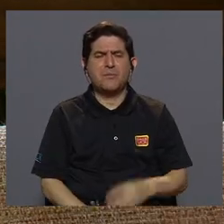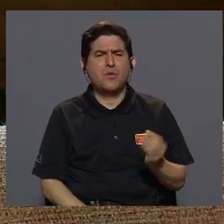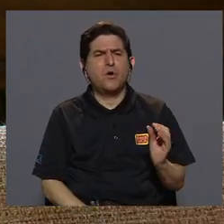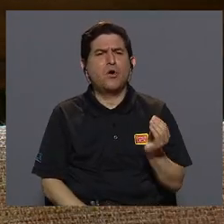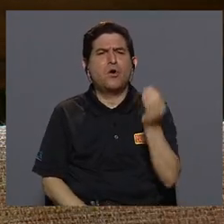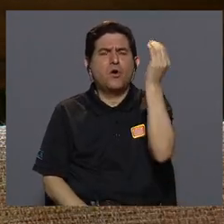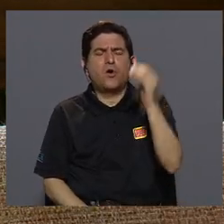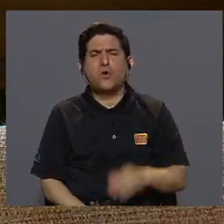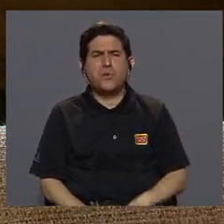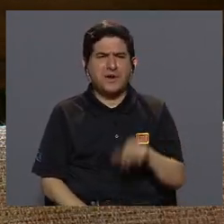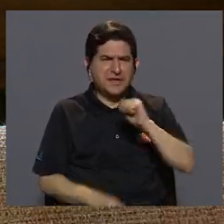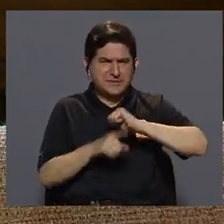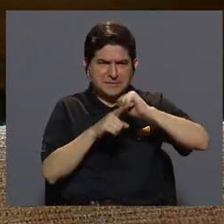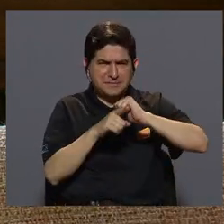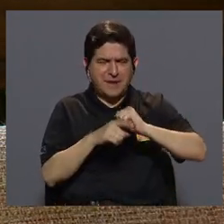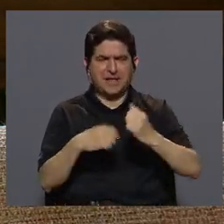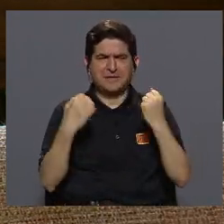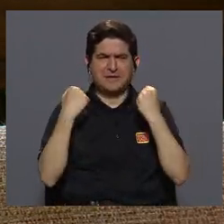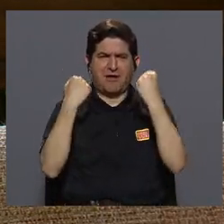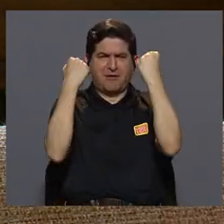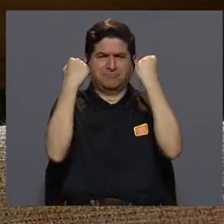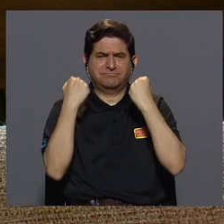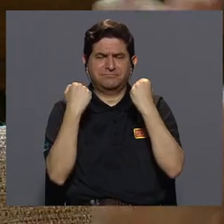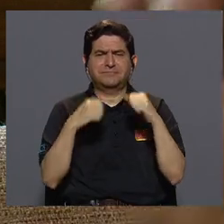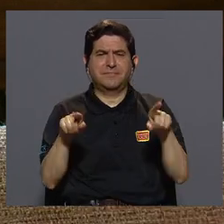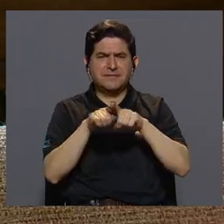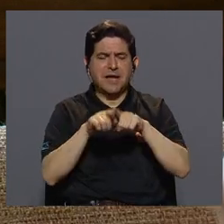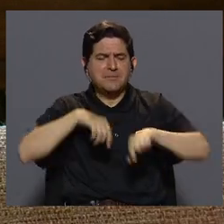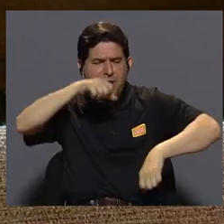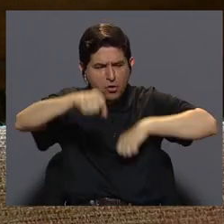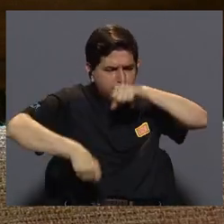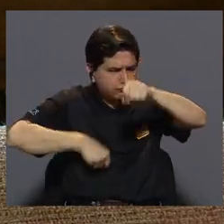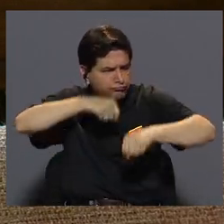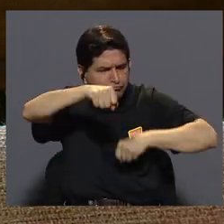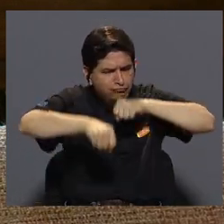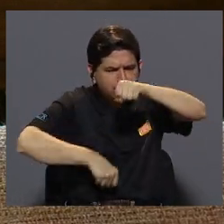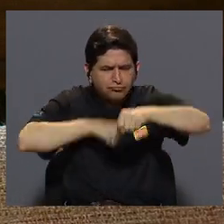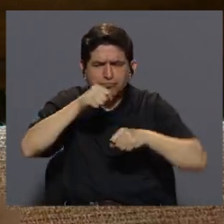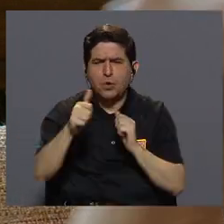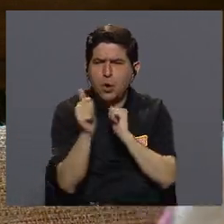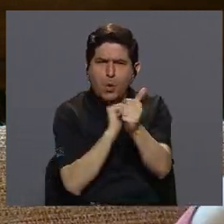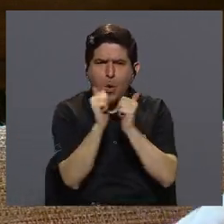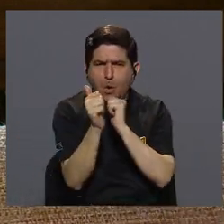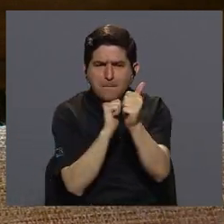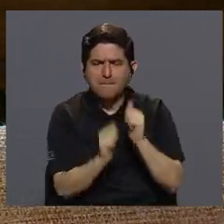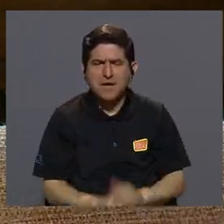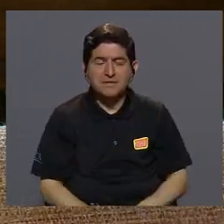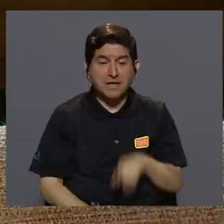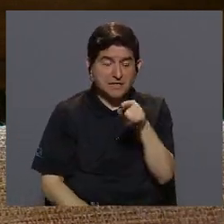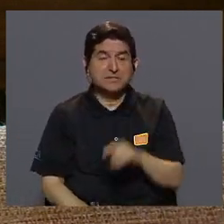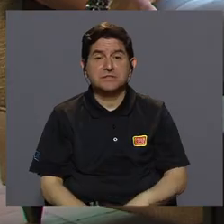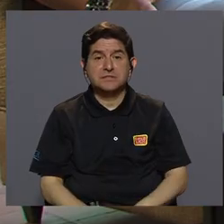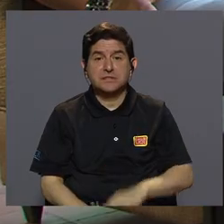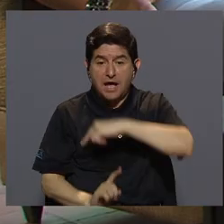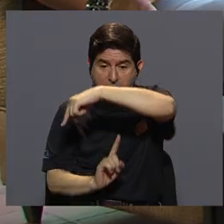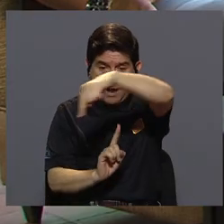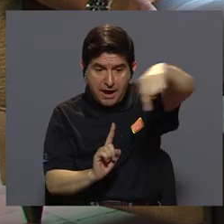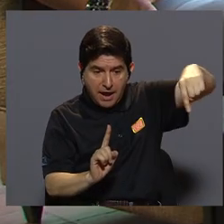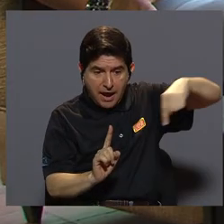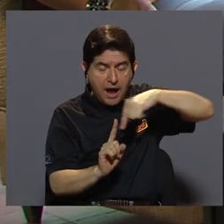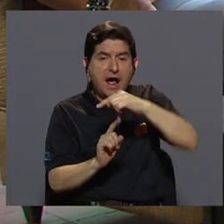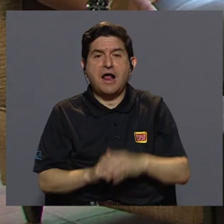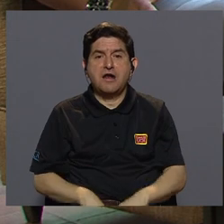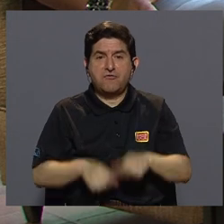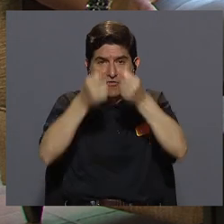muchachos hacían barra y hacía y andaba en bicicleta, competía, le daba la vuelta a la sabana y cosas así. O sea,